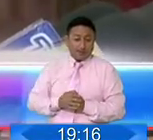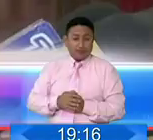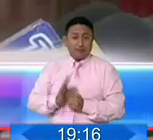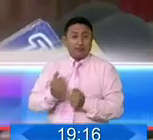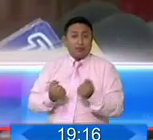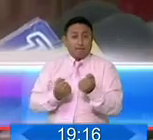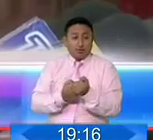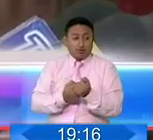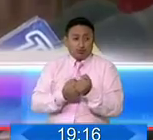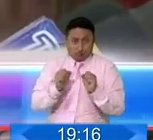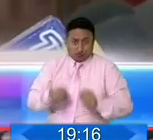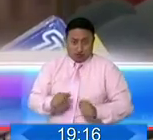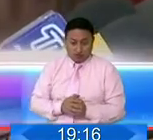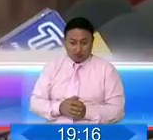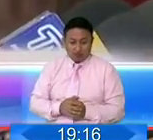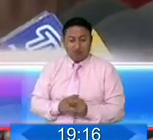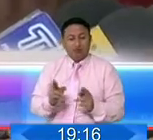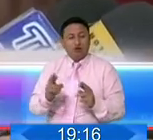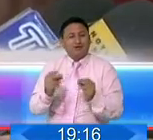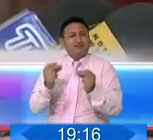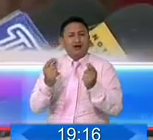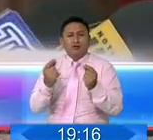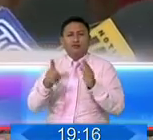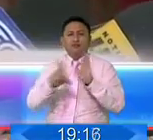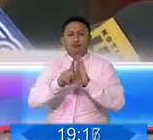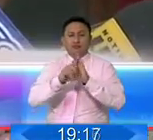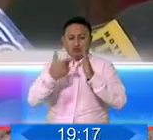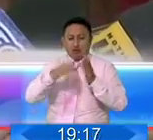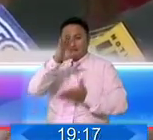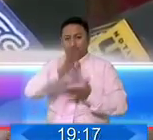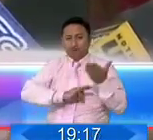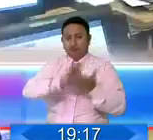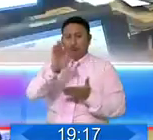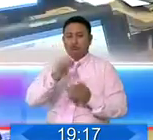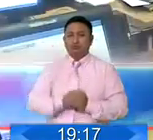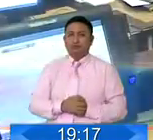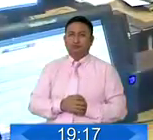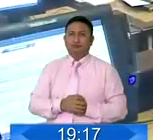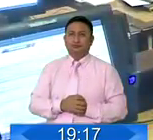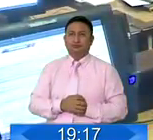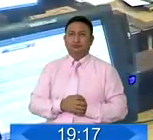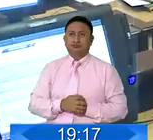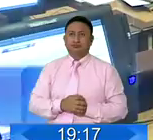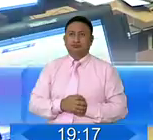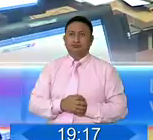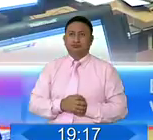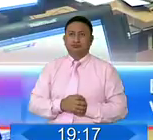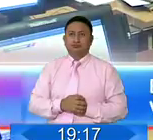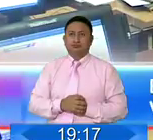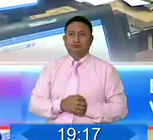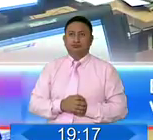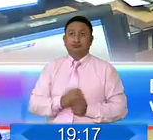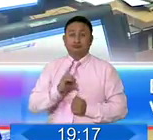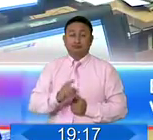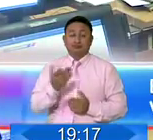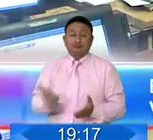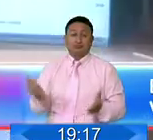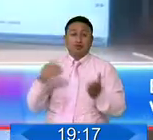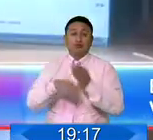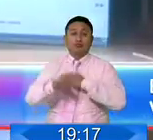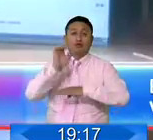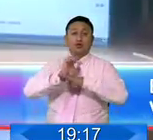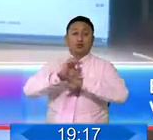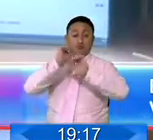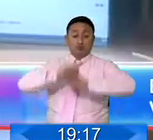y ojalá lo antes posible esta ley pueda ser parte ya del ordenamiento jurídico. Es que abrir las puertas para que nuevamente Ecuador